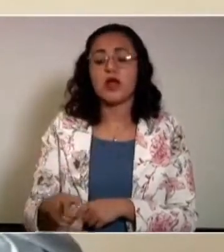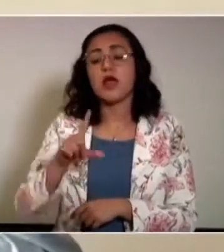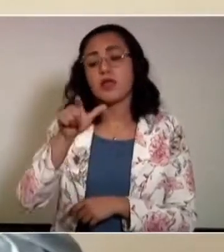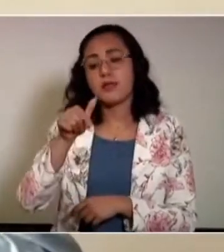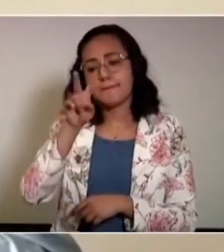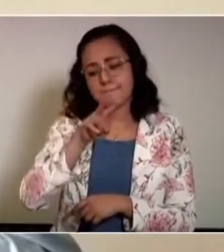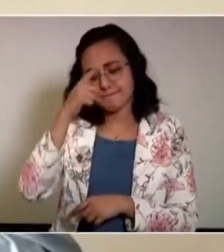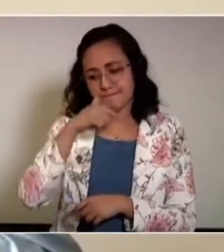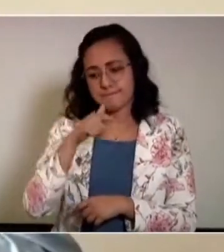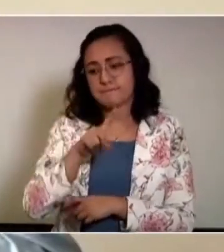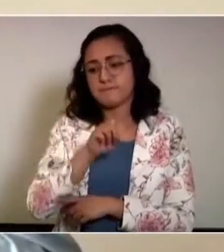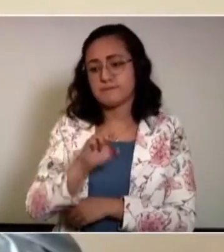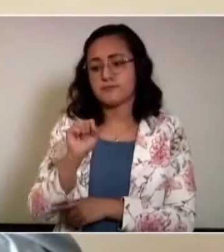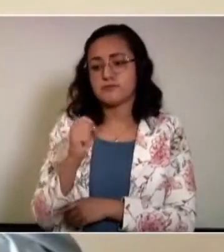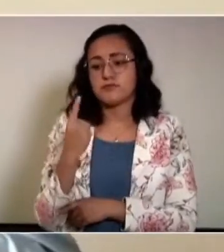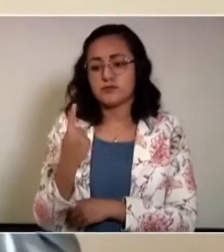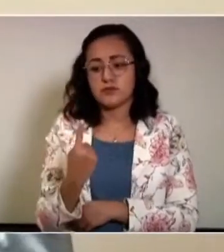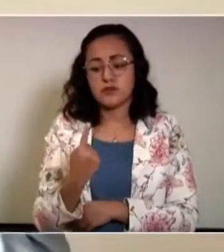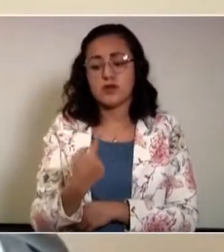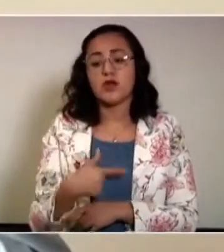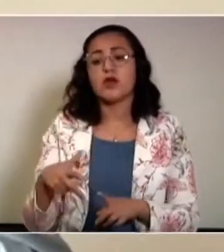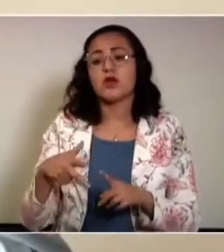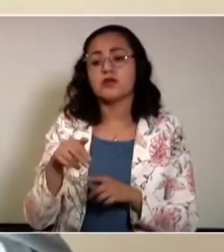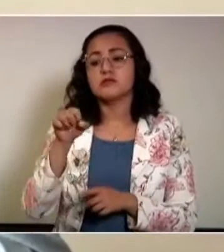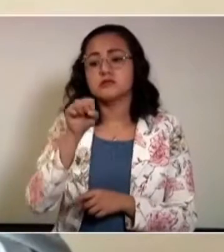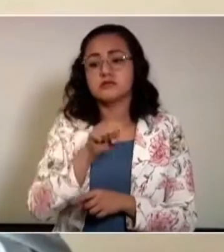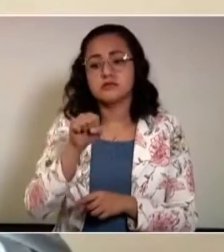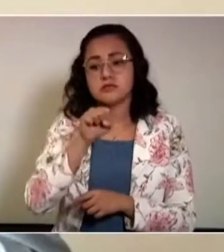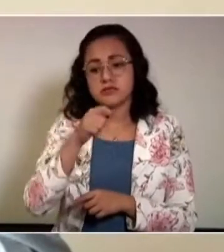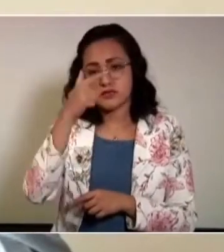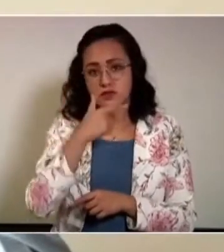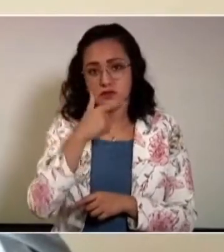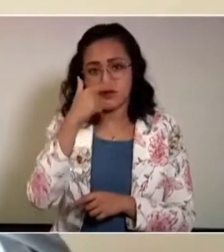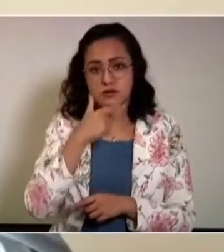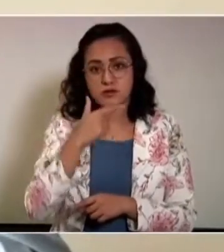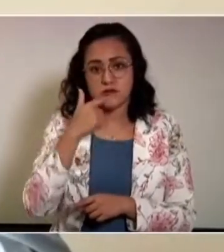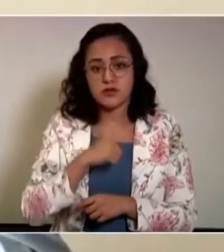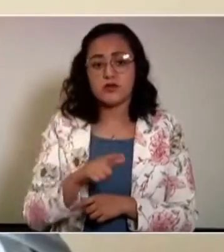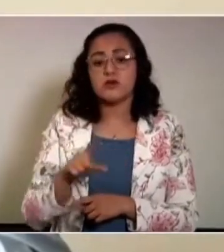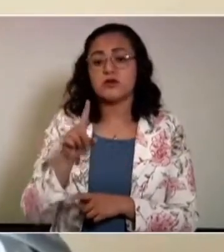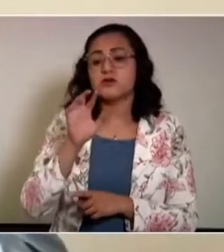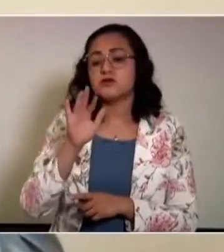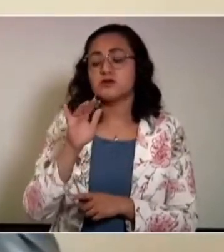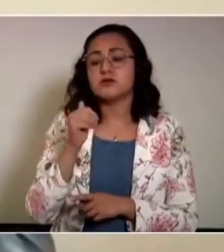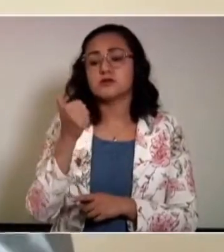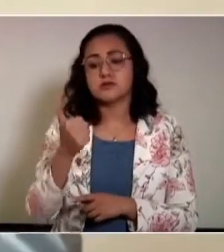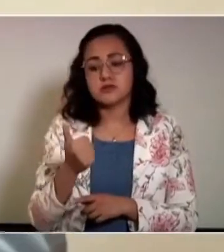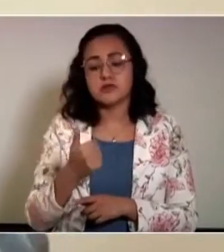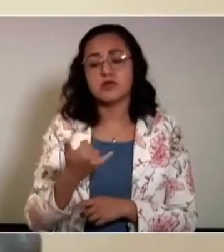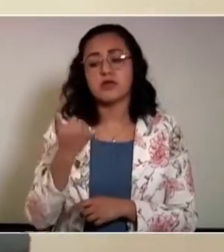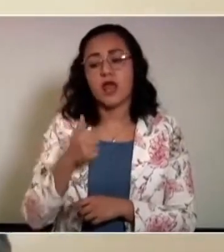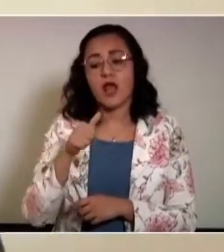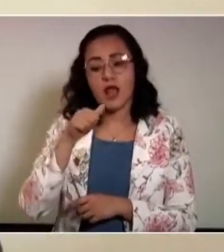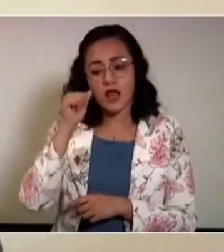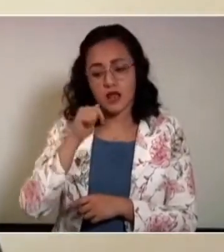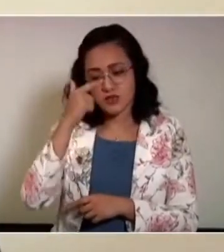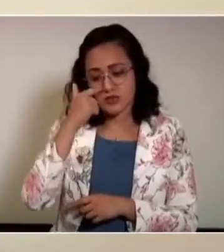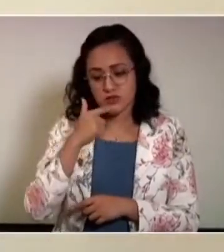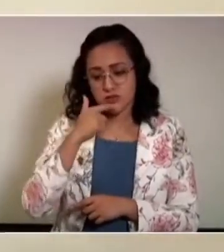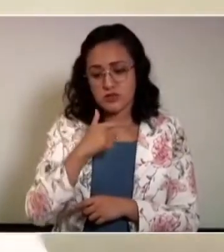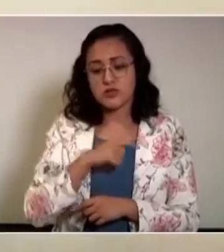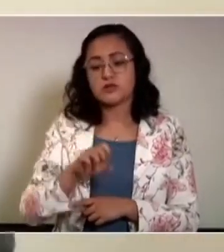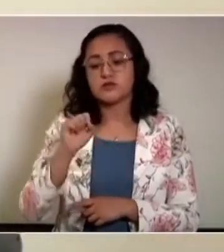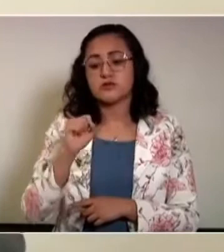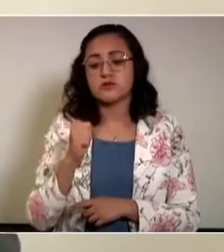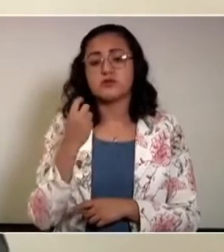corte del viernes 161 acortó a corte del sábado por la noche 56 la corte de ayer por la